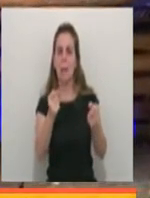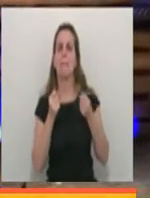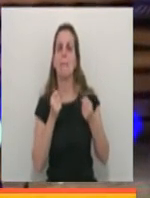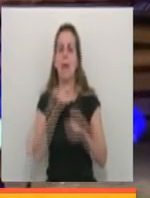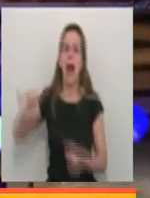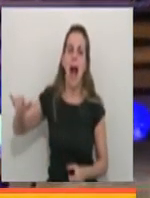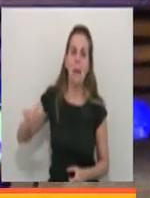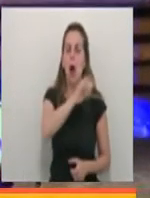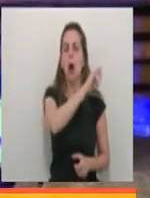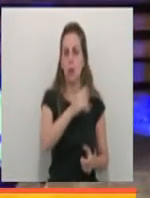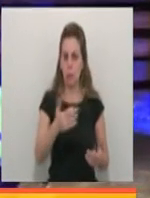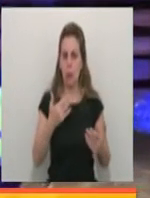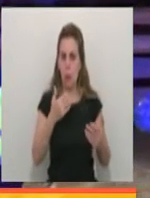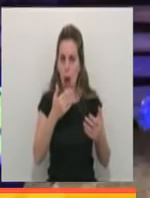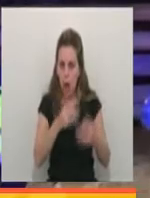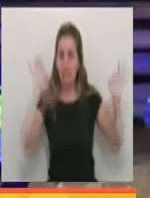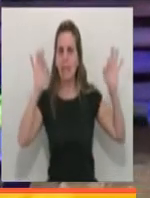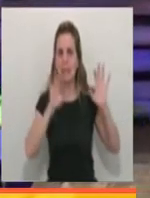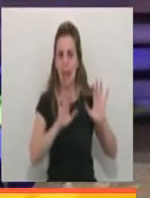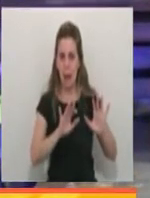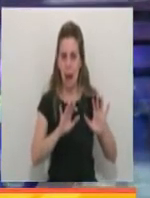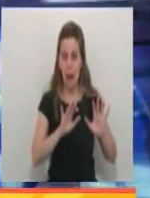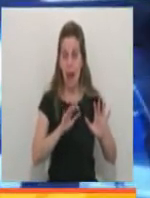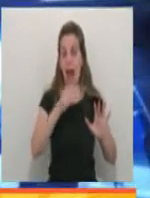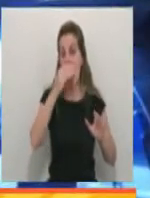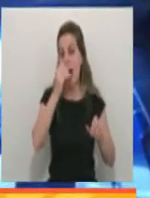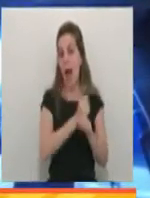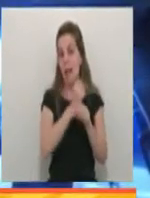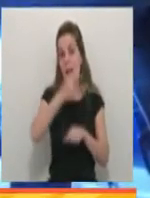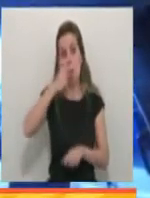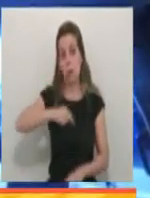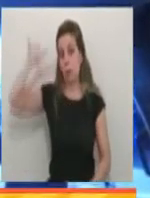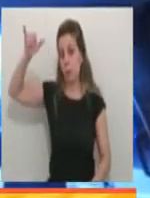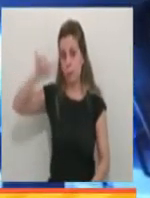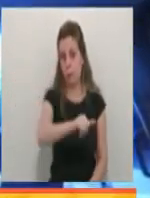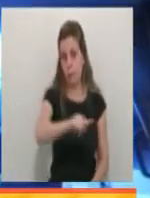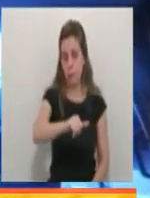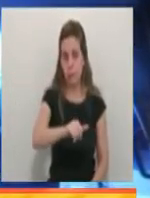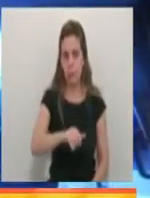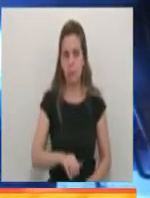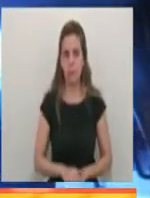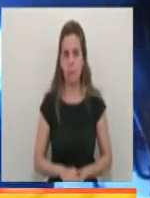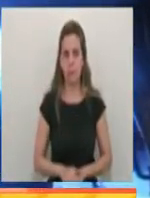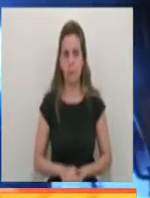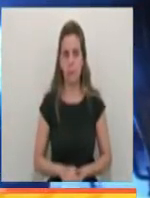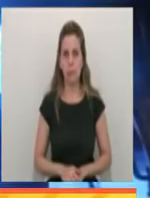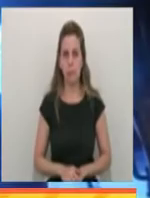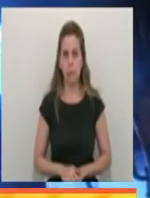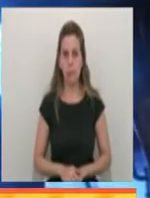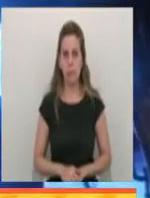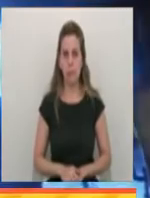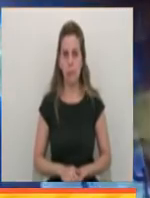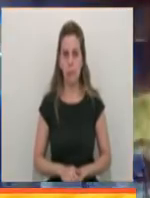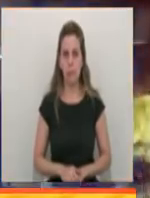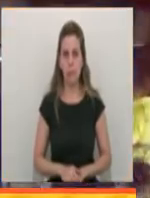pérdida y cae como una piedra en el recto. ¿Qué quiere decir esto? Que tal vez el comandante lo